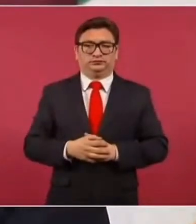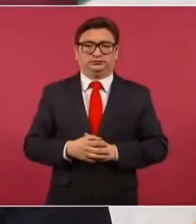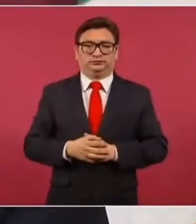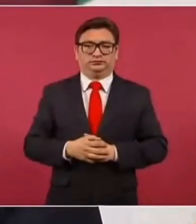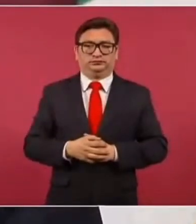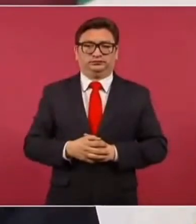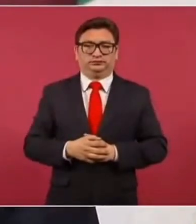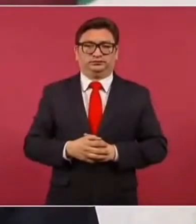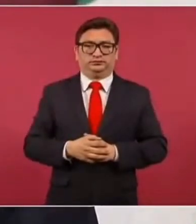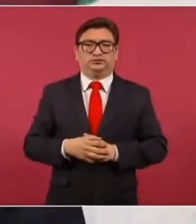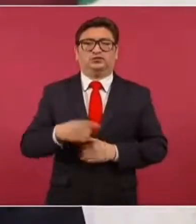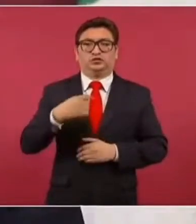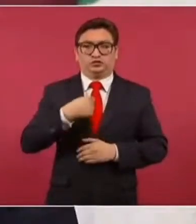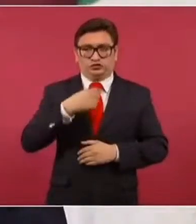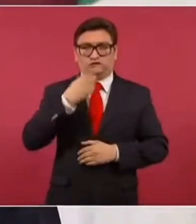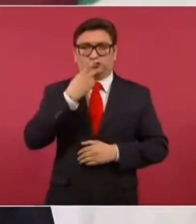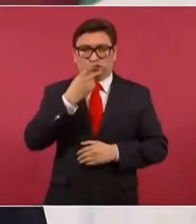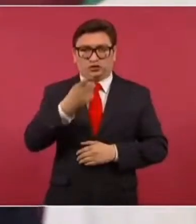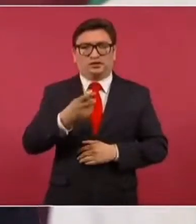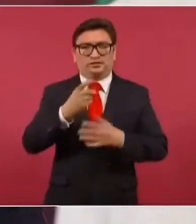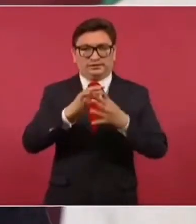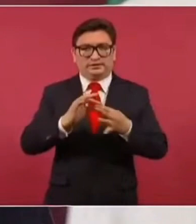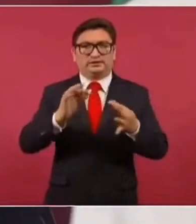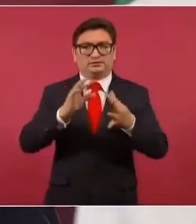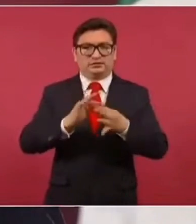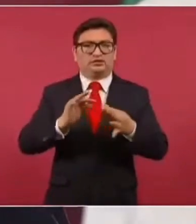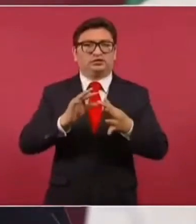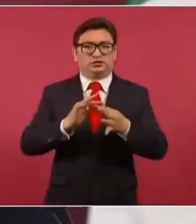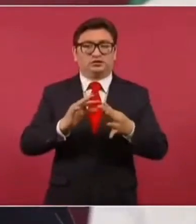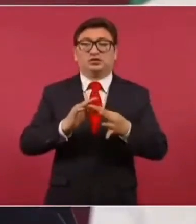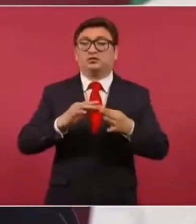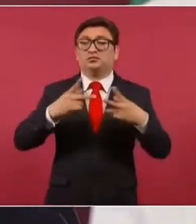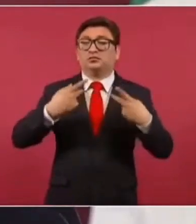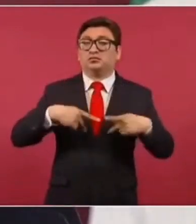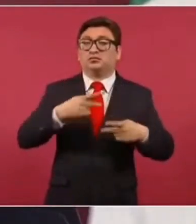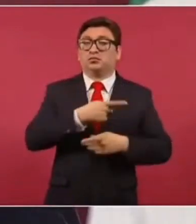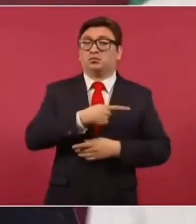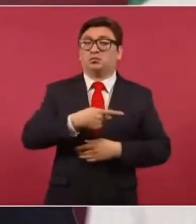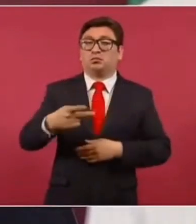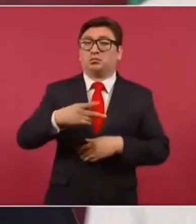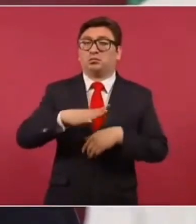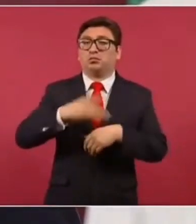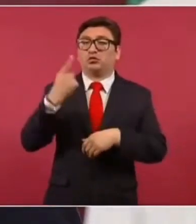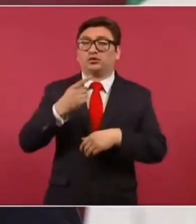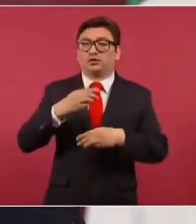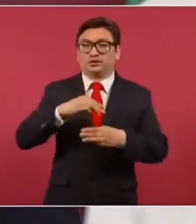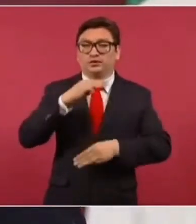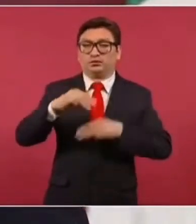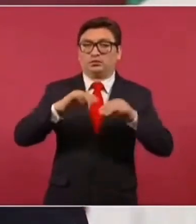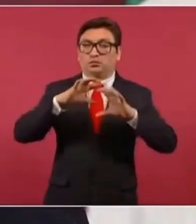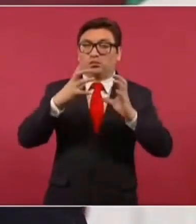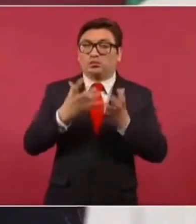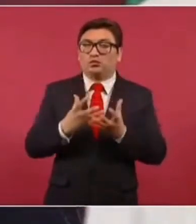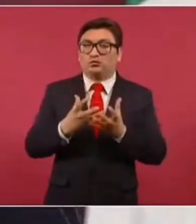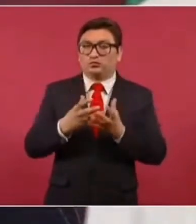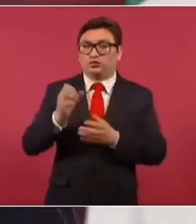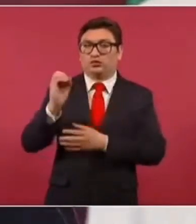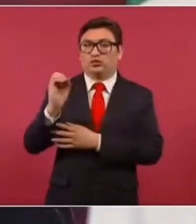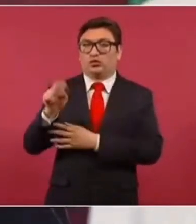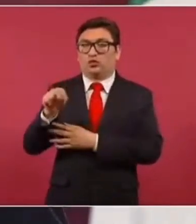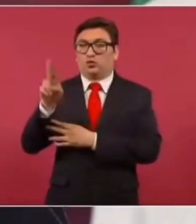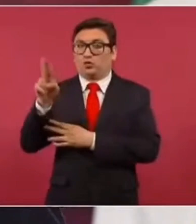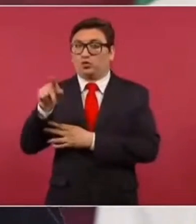¿Sí? Donde hablo del porqué de la pobreza en el mundo. Y cómo la ONU no ha